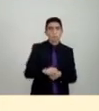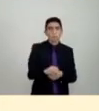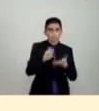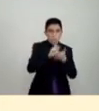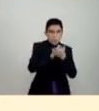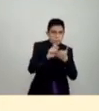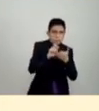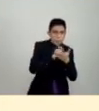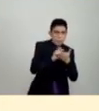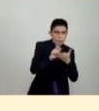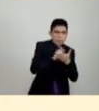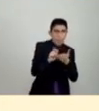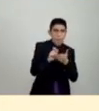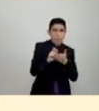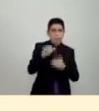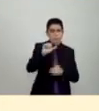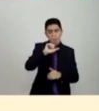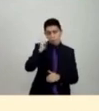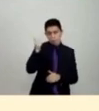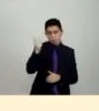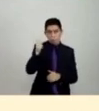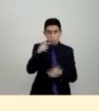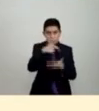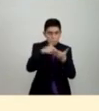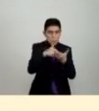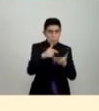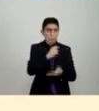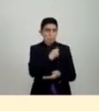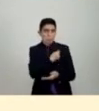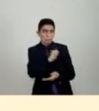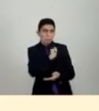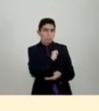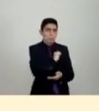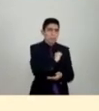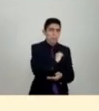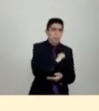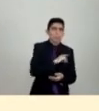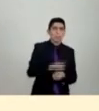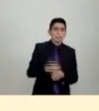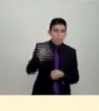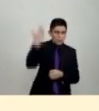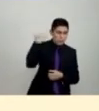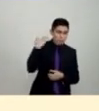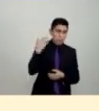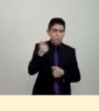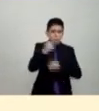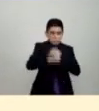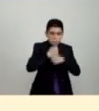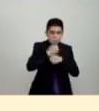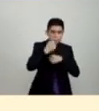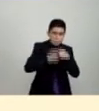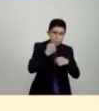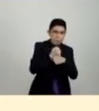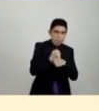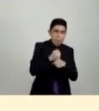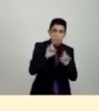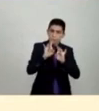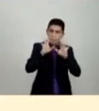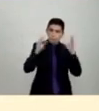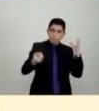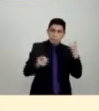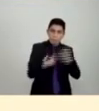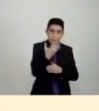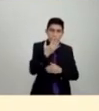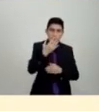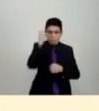generada por editoriales españolas. Lo que pasa es que se acumuló una obra maravillosa durante muchos años y de repente eclosionó en